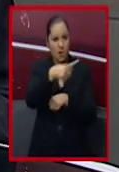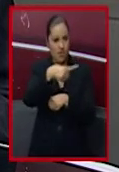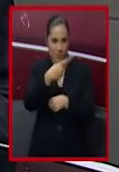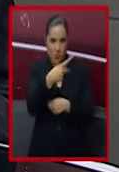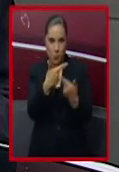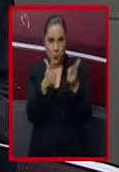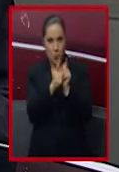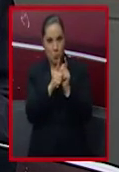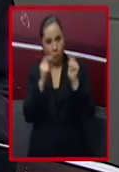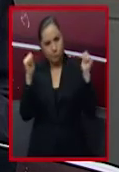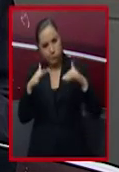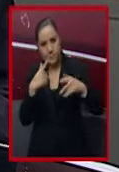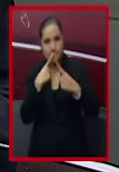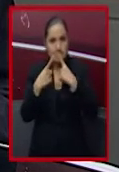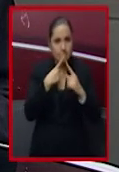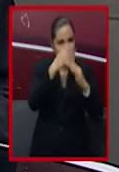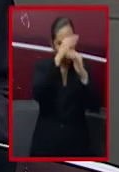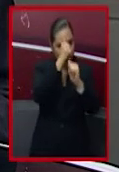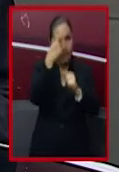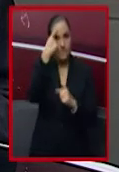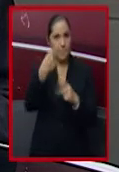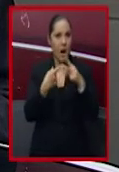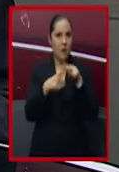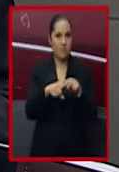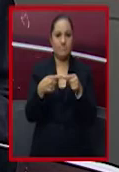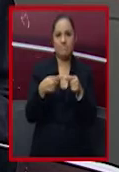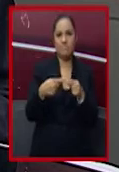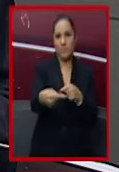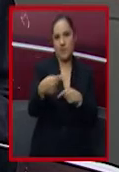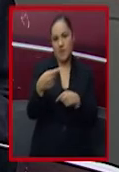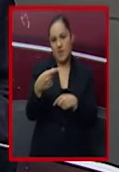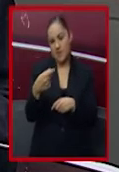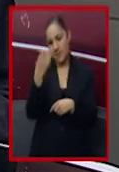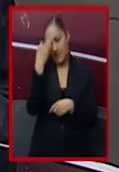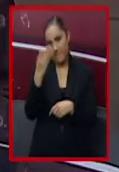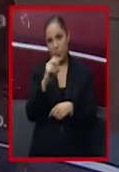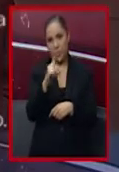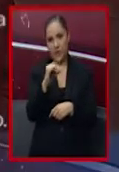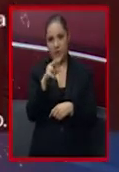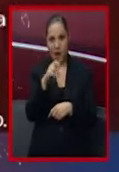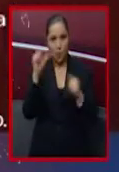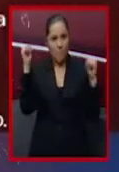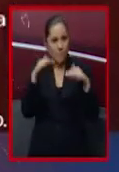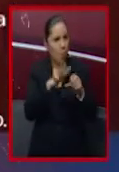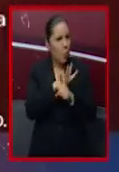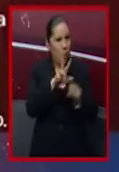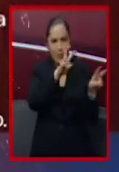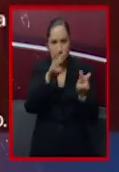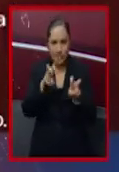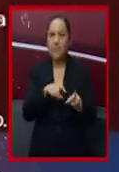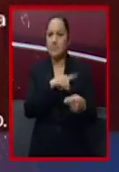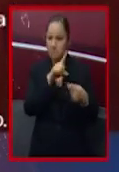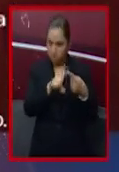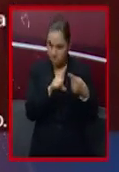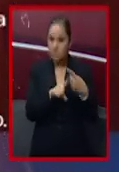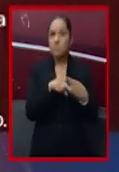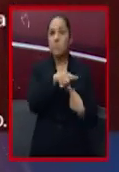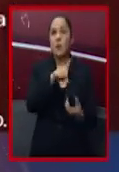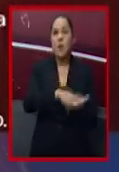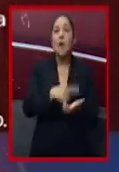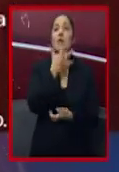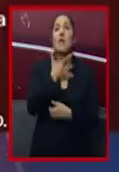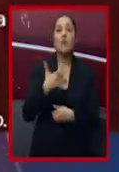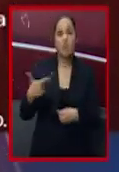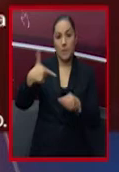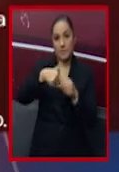los temas que impulsarán a partir del próximo periodo ordinario de sesiones. Vamos a ver en pantalla cuáles son estos. Revertir el incremento en el precio de las